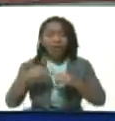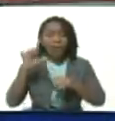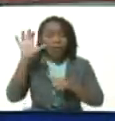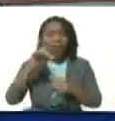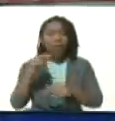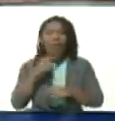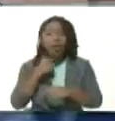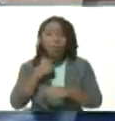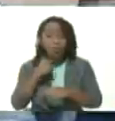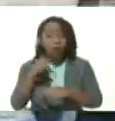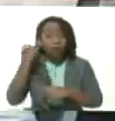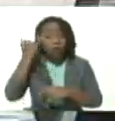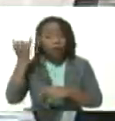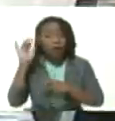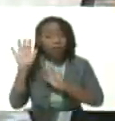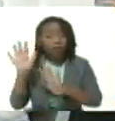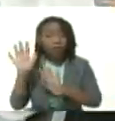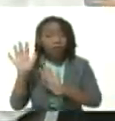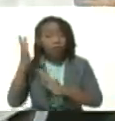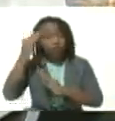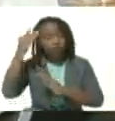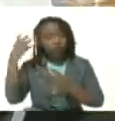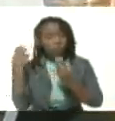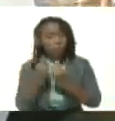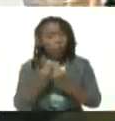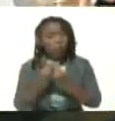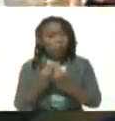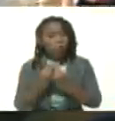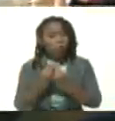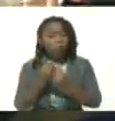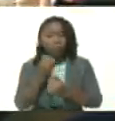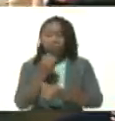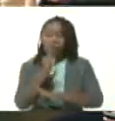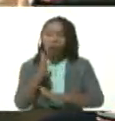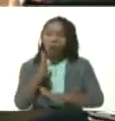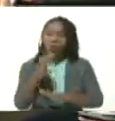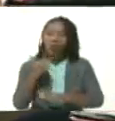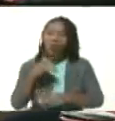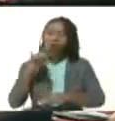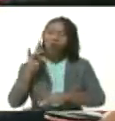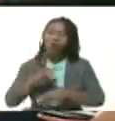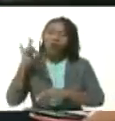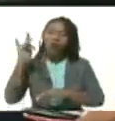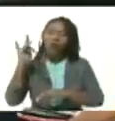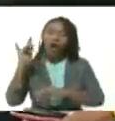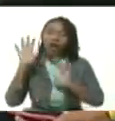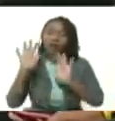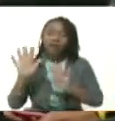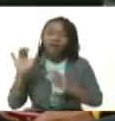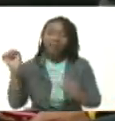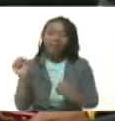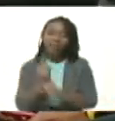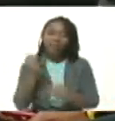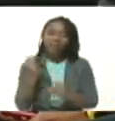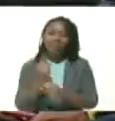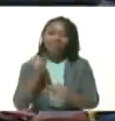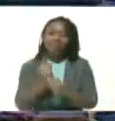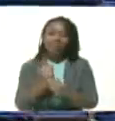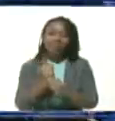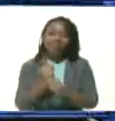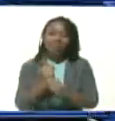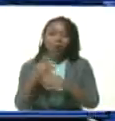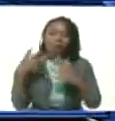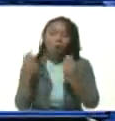gusta la idea? ¿Soñamos juntos? Bueno, nos toca trabajar con